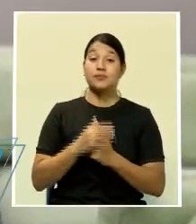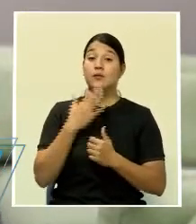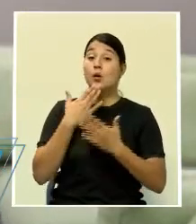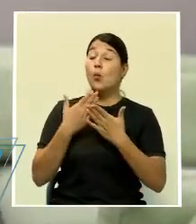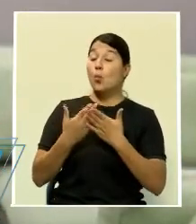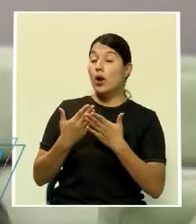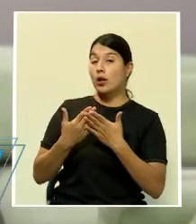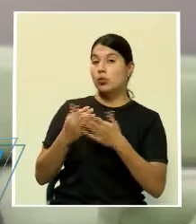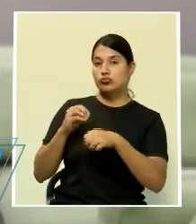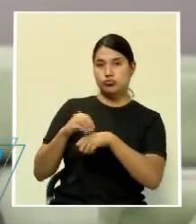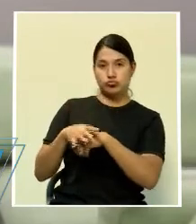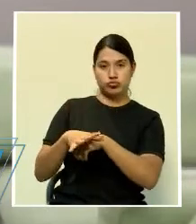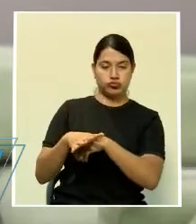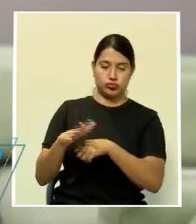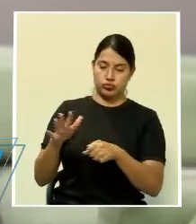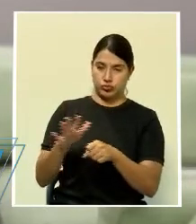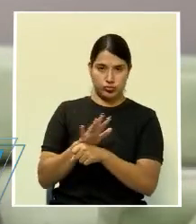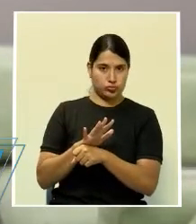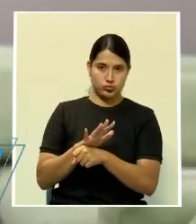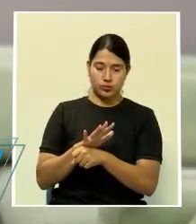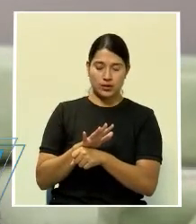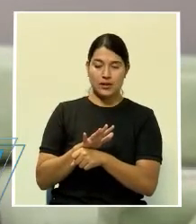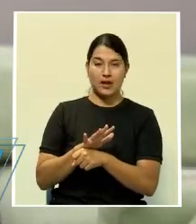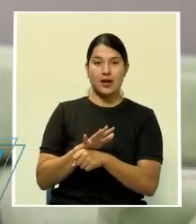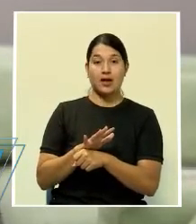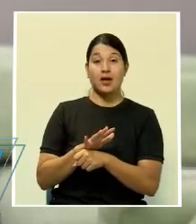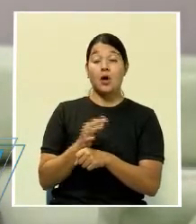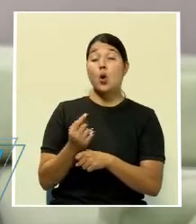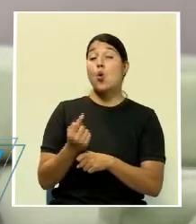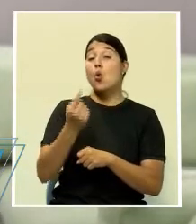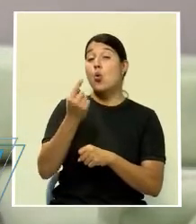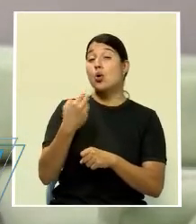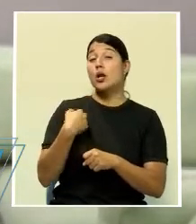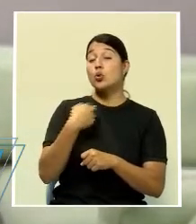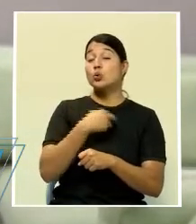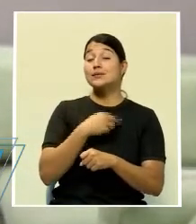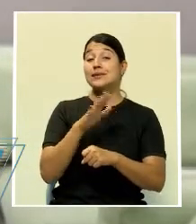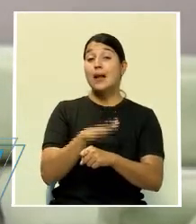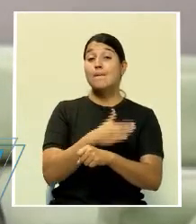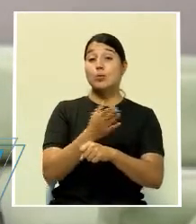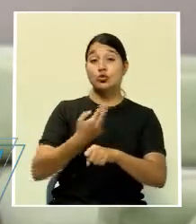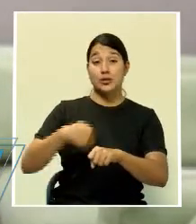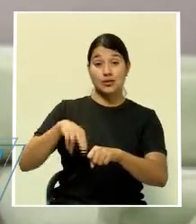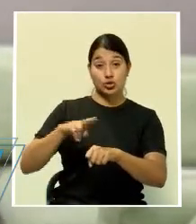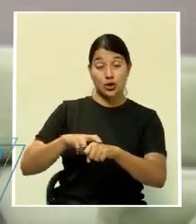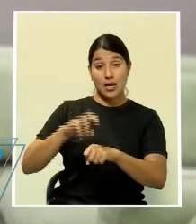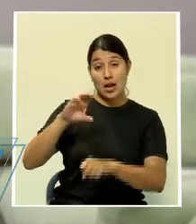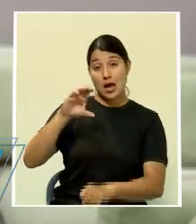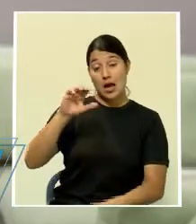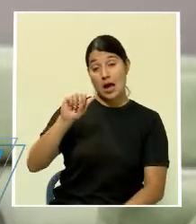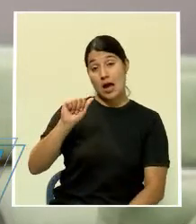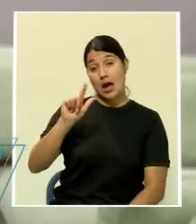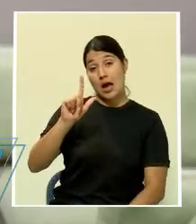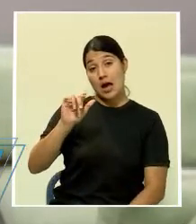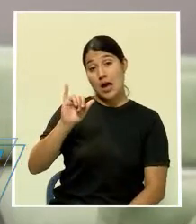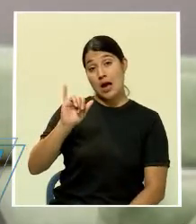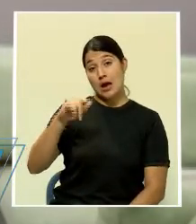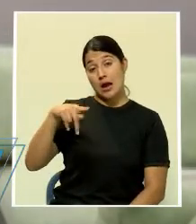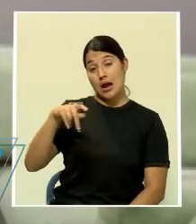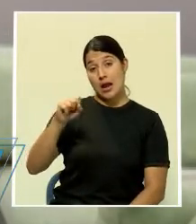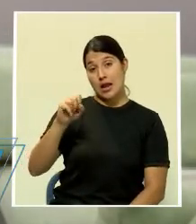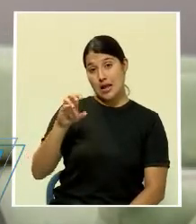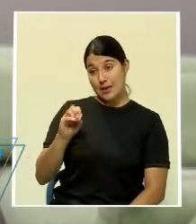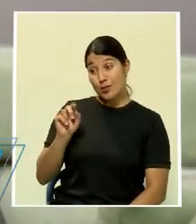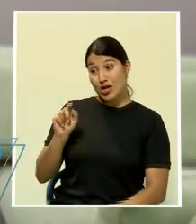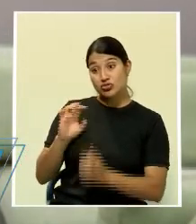Bueno, se imbricó totalmente, ¿verdad? Una de nuestras músicas nacionales es el calipso, nacida de